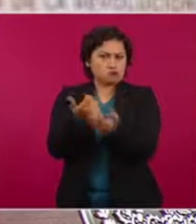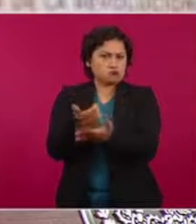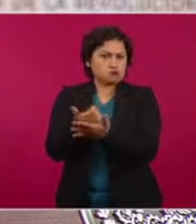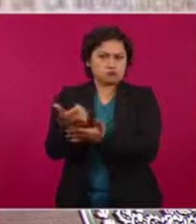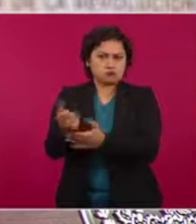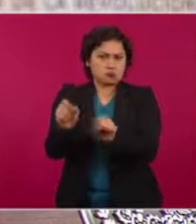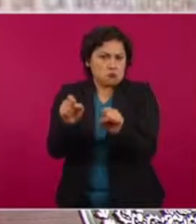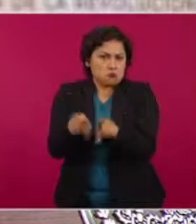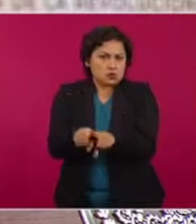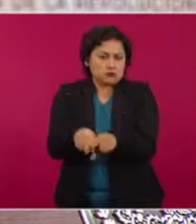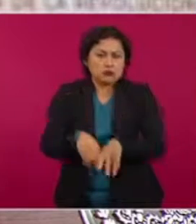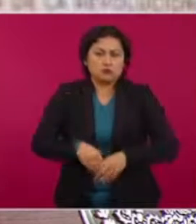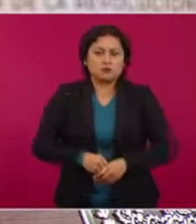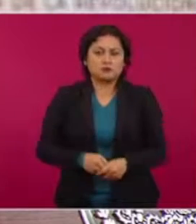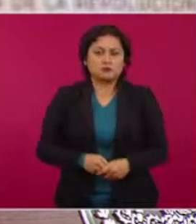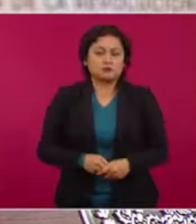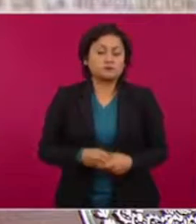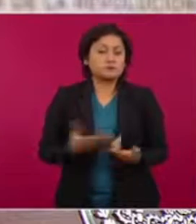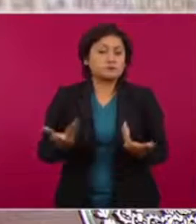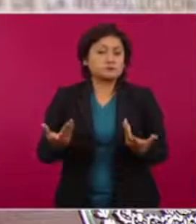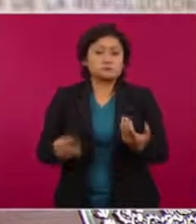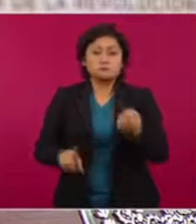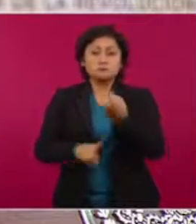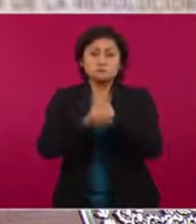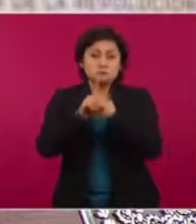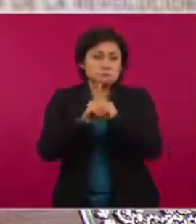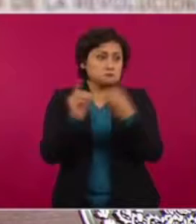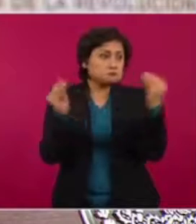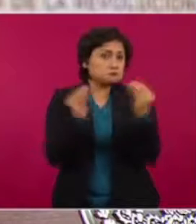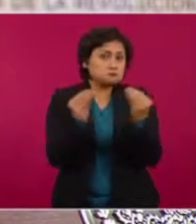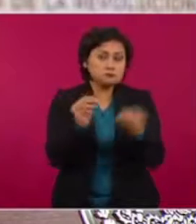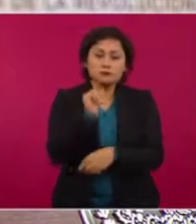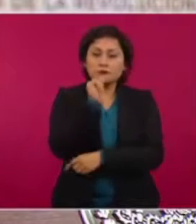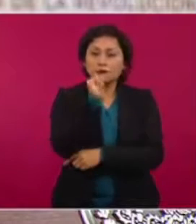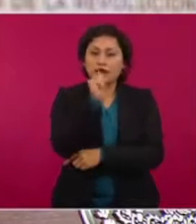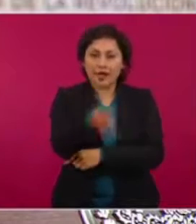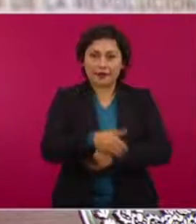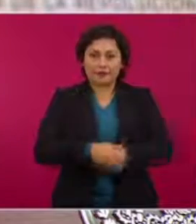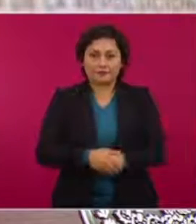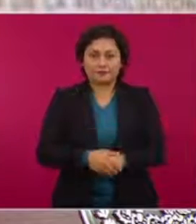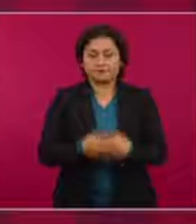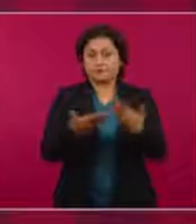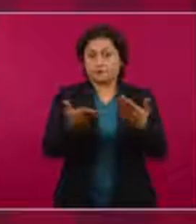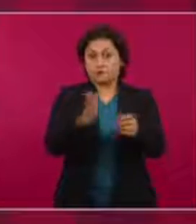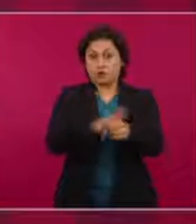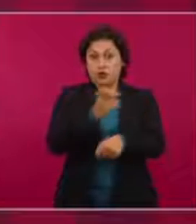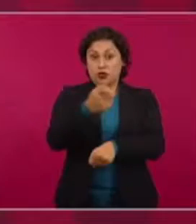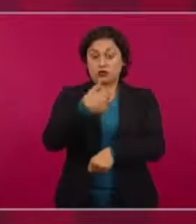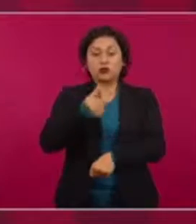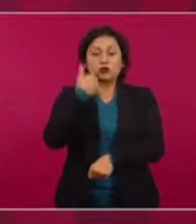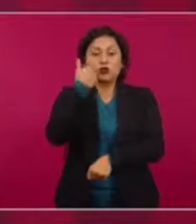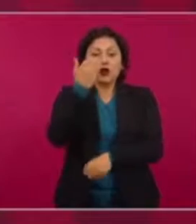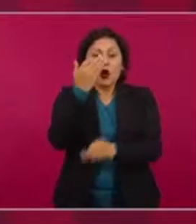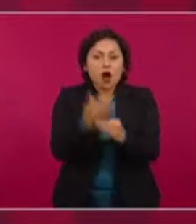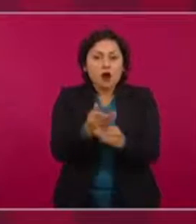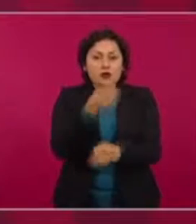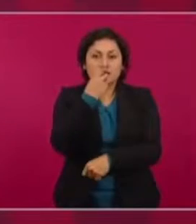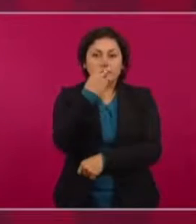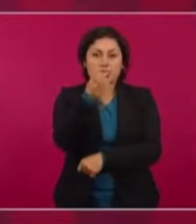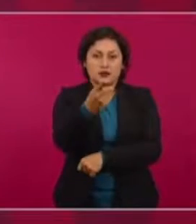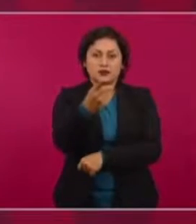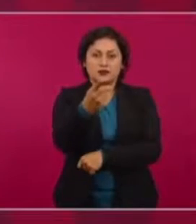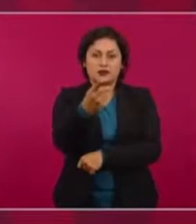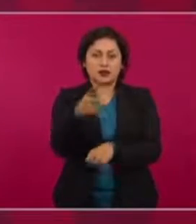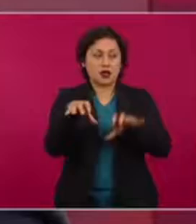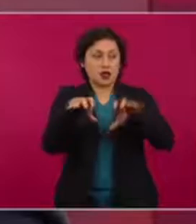y no hubo ningún problema. Yo quiero aquí aprovechar a las empresas que